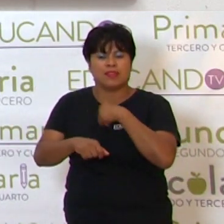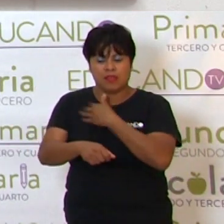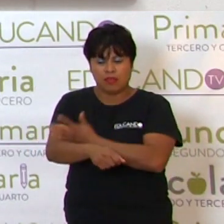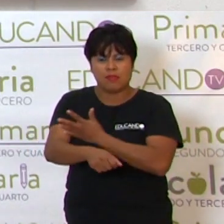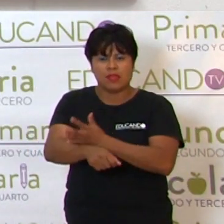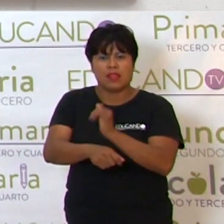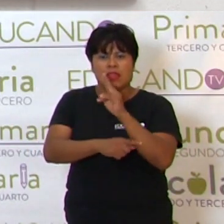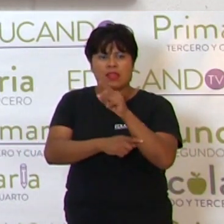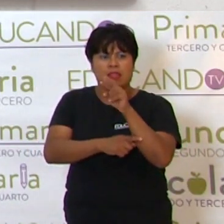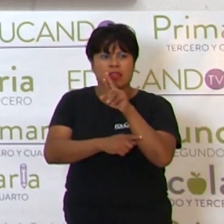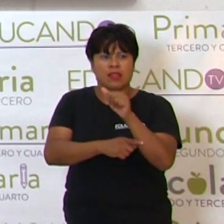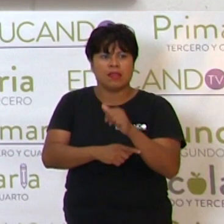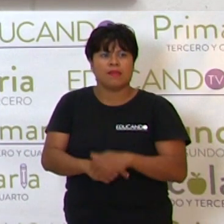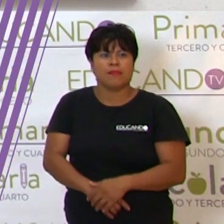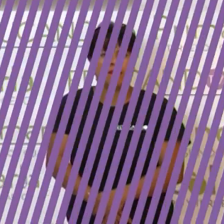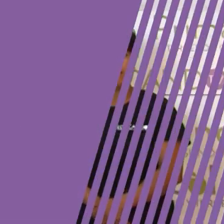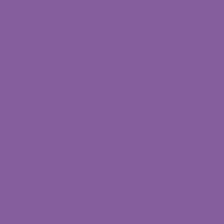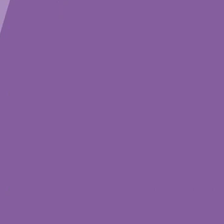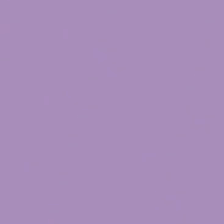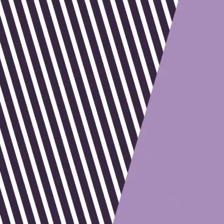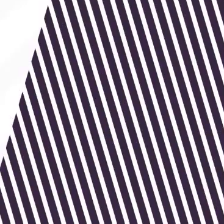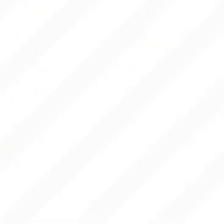Indira.